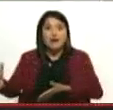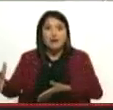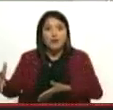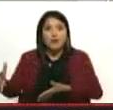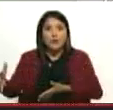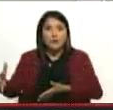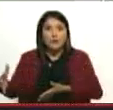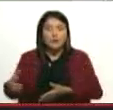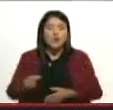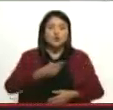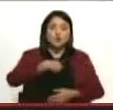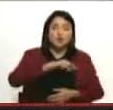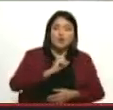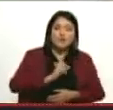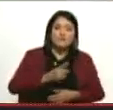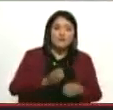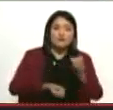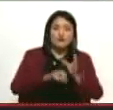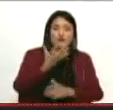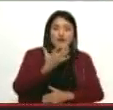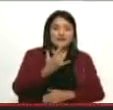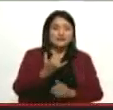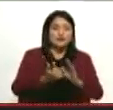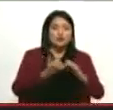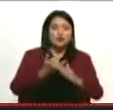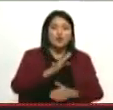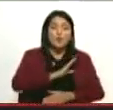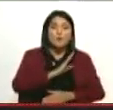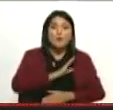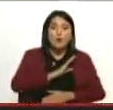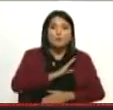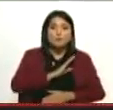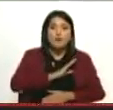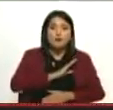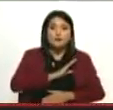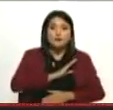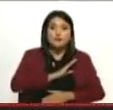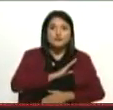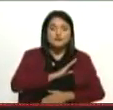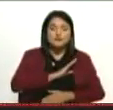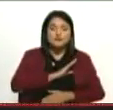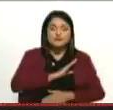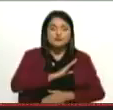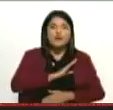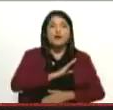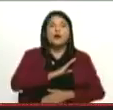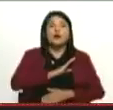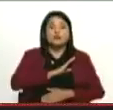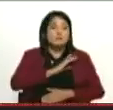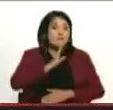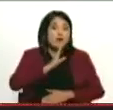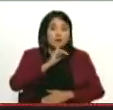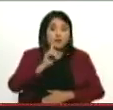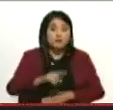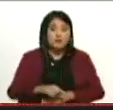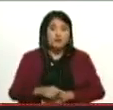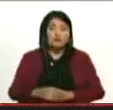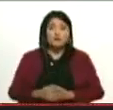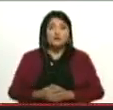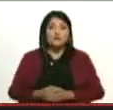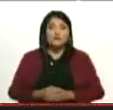nuestras instituciones y cuando eso ocurra y nuestras instituciones financieras también